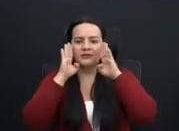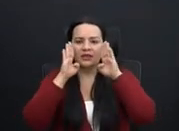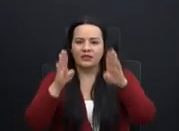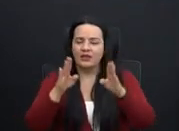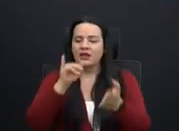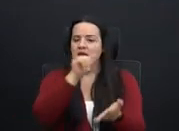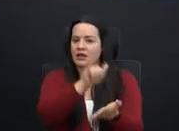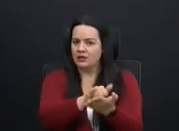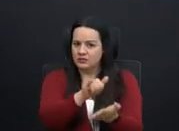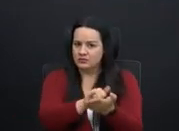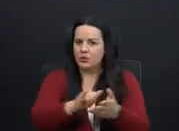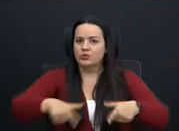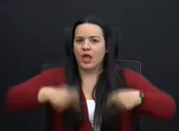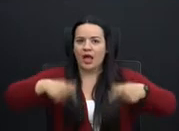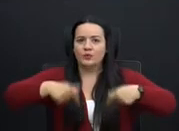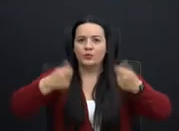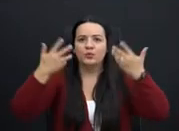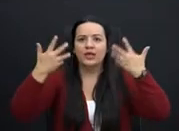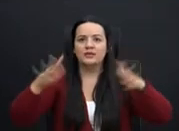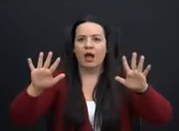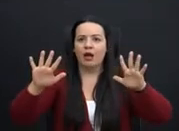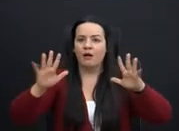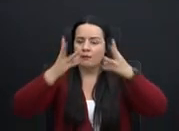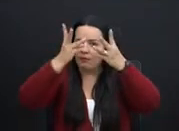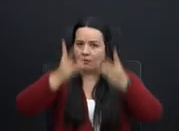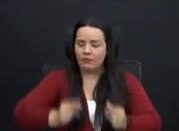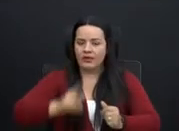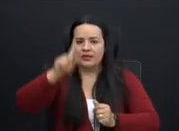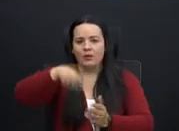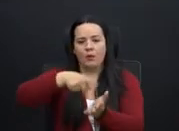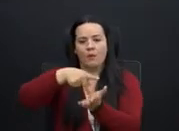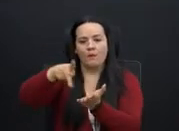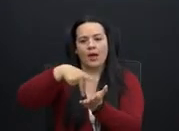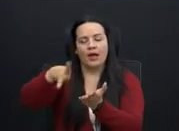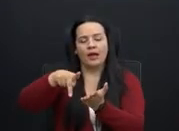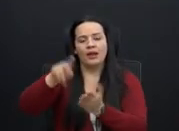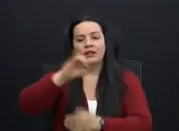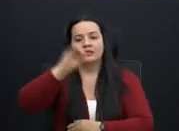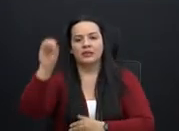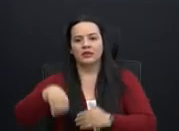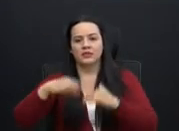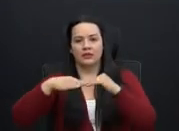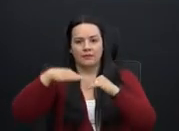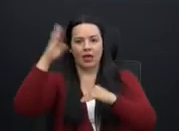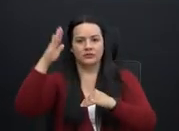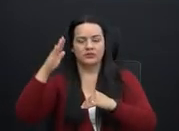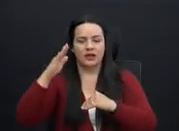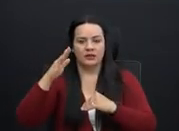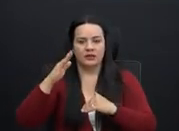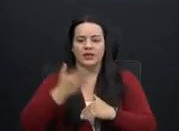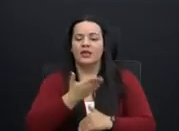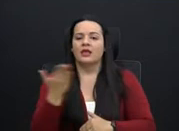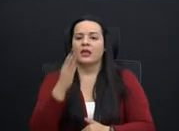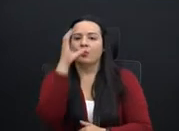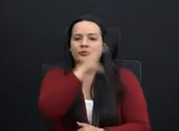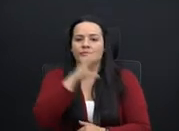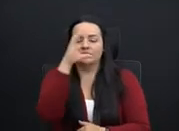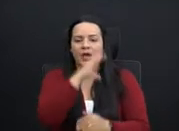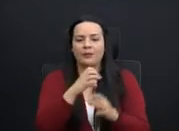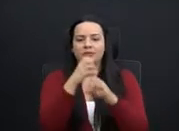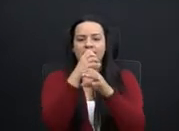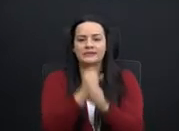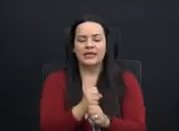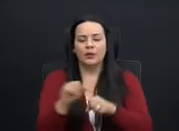se encuentran presupuestados y tendríamos que pagar tasas mucho más altas. Lo que buscamos hacer aquí es